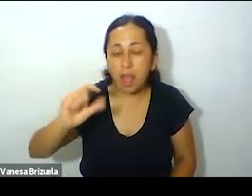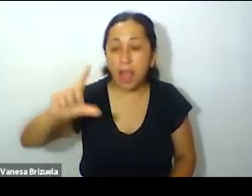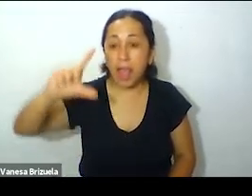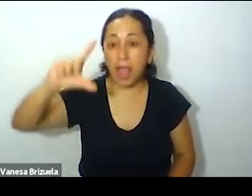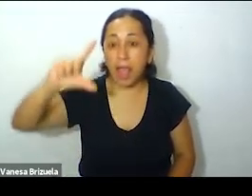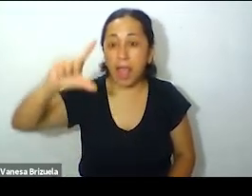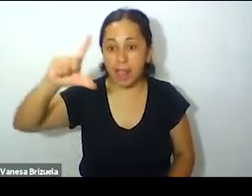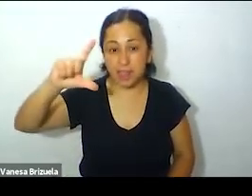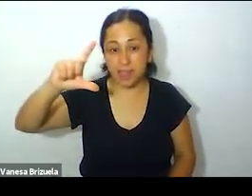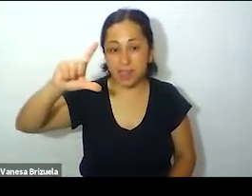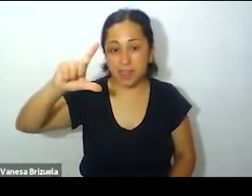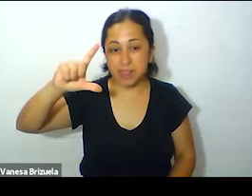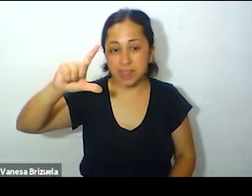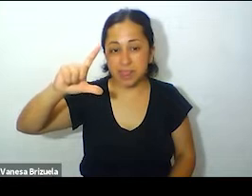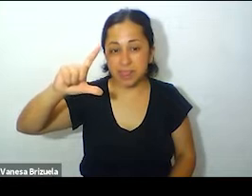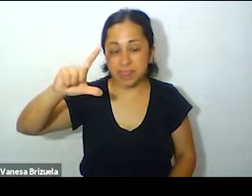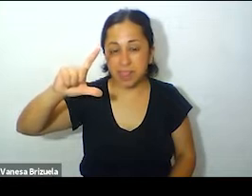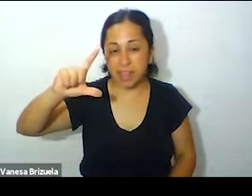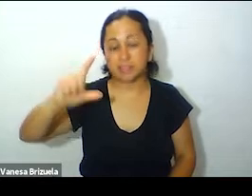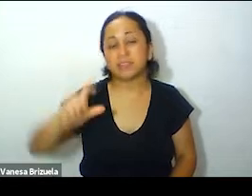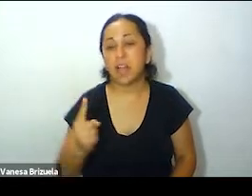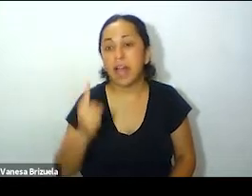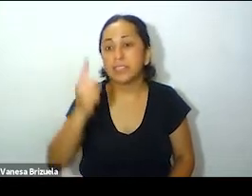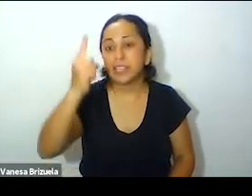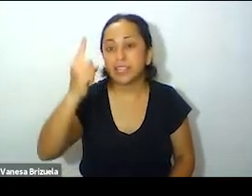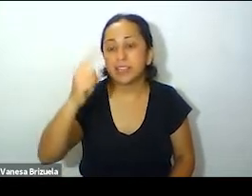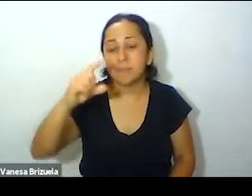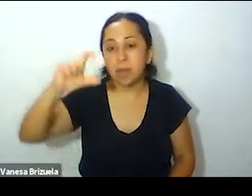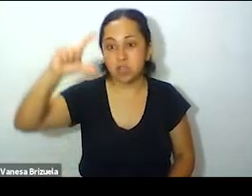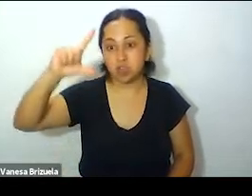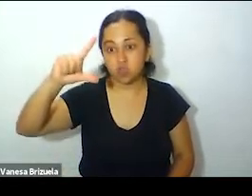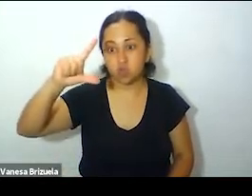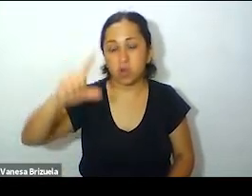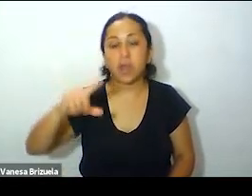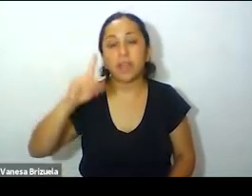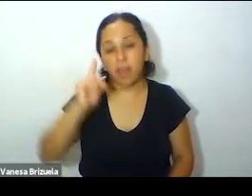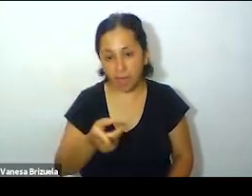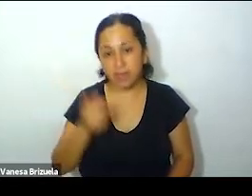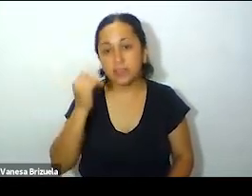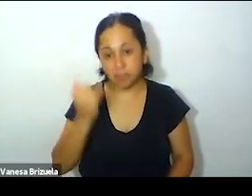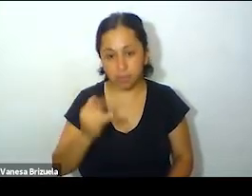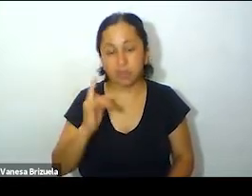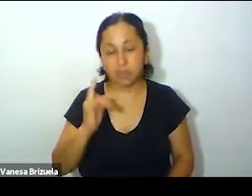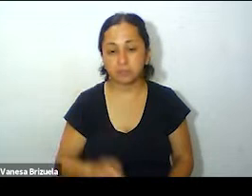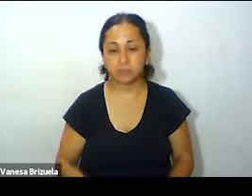alta, que por ahí coincide mayormente las ascendentes con las mayúsculas,